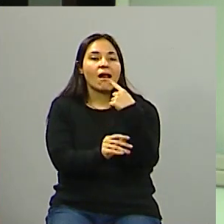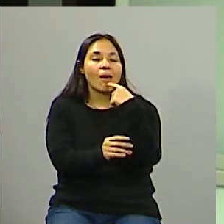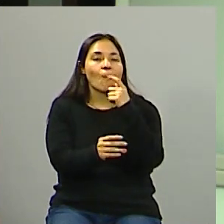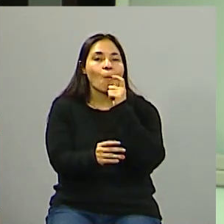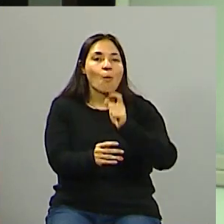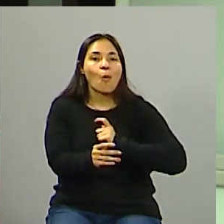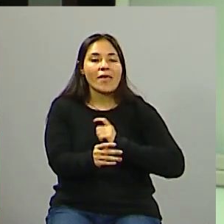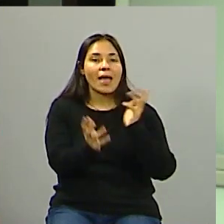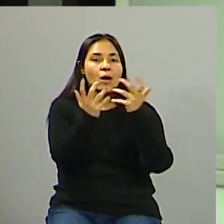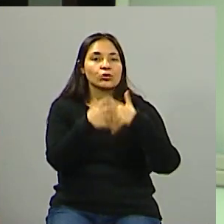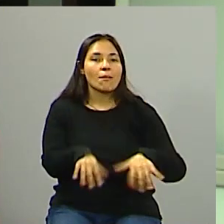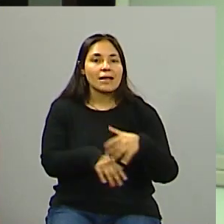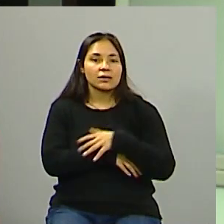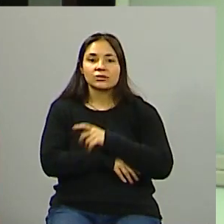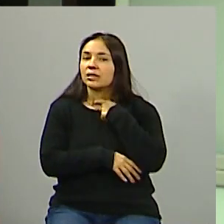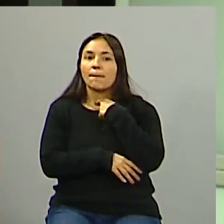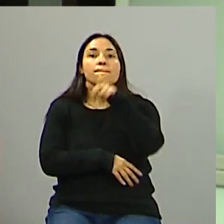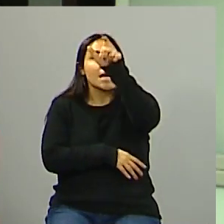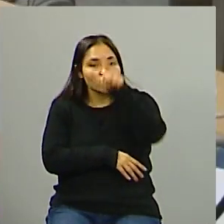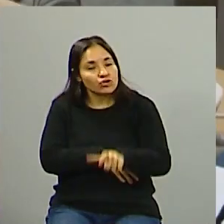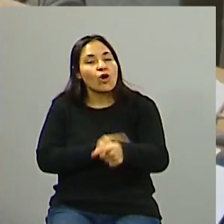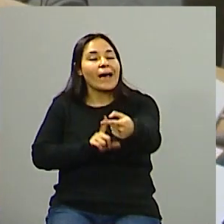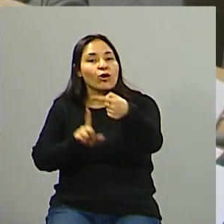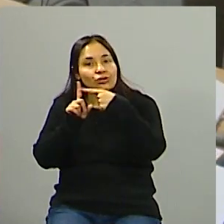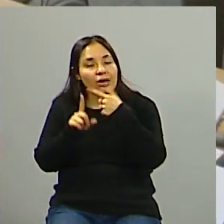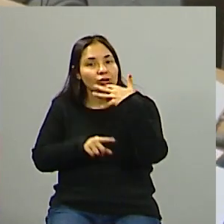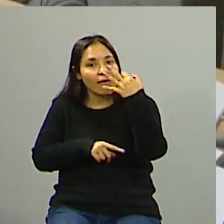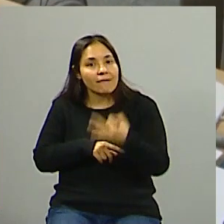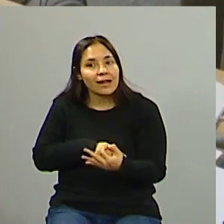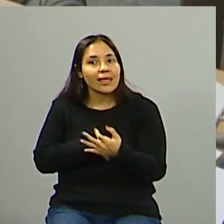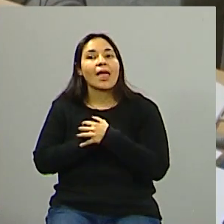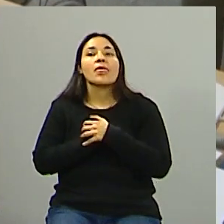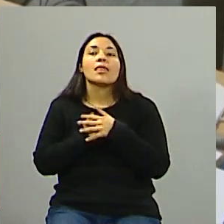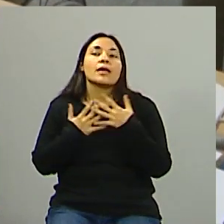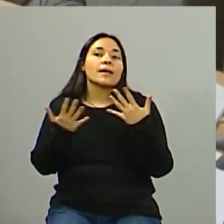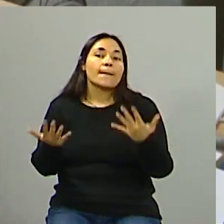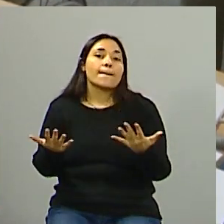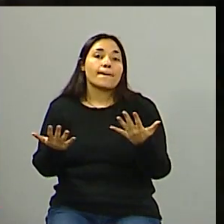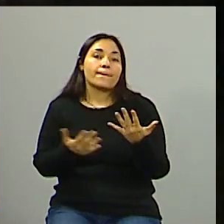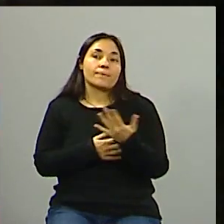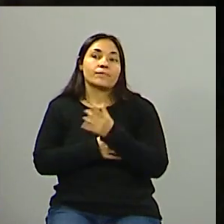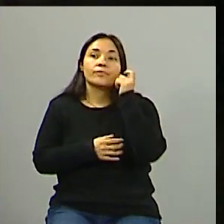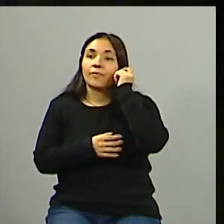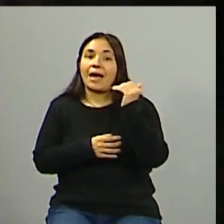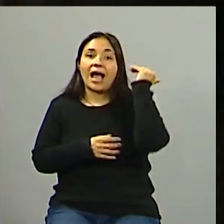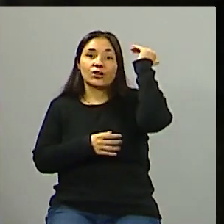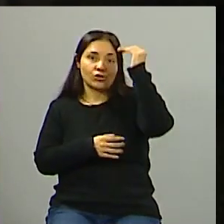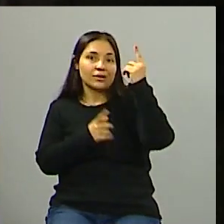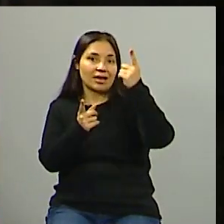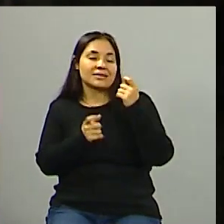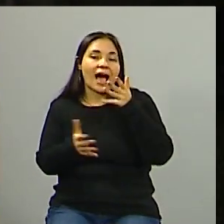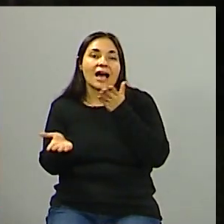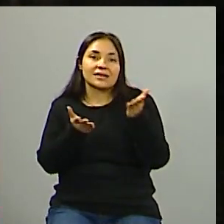mensaje automático, sino queremos esa atención personalizada, imagínate a alguien que es mayor y que por ahí necesita otro tipo de